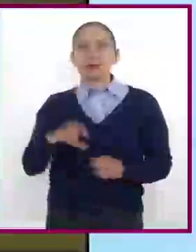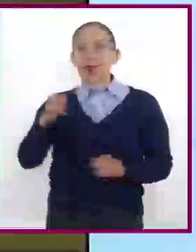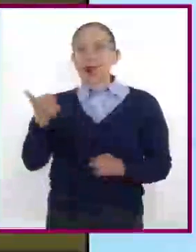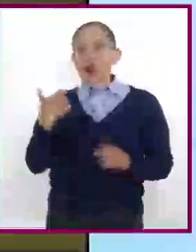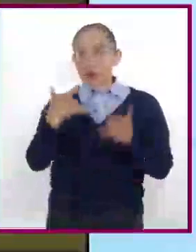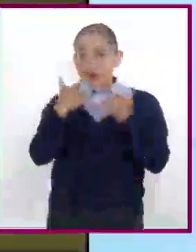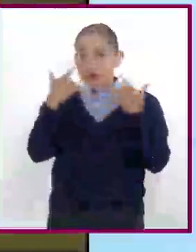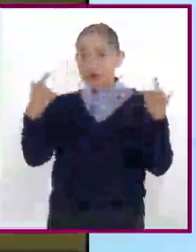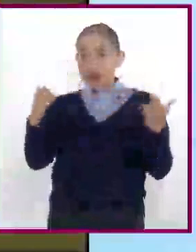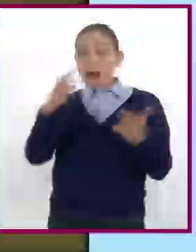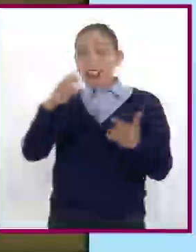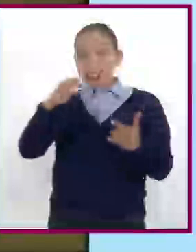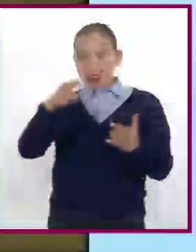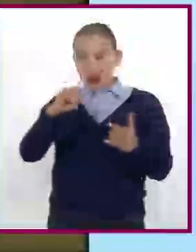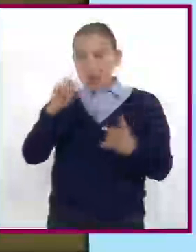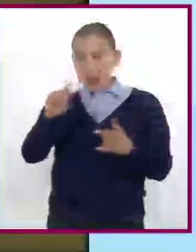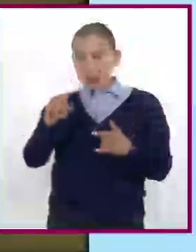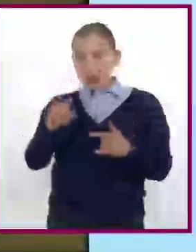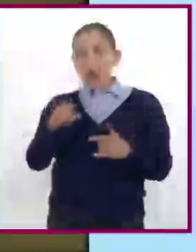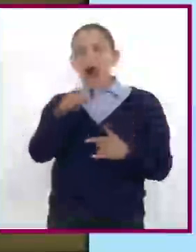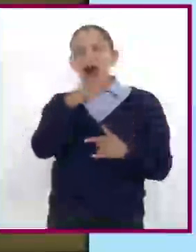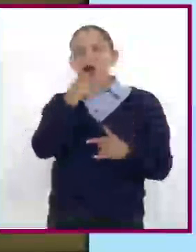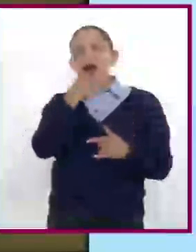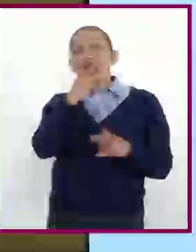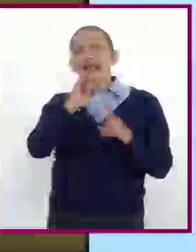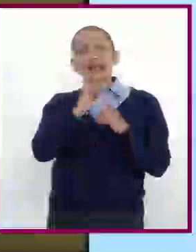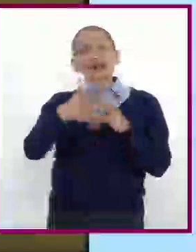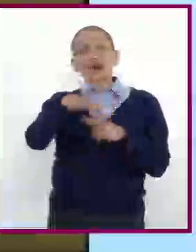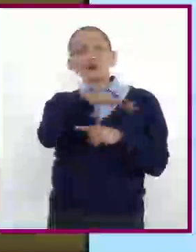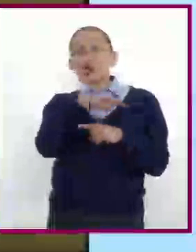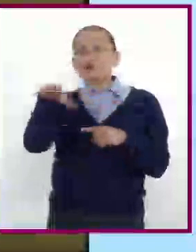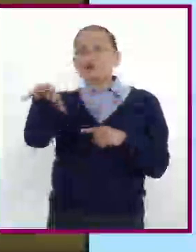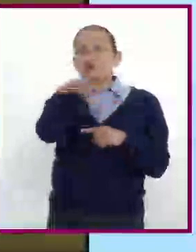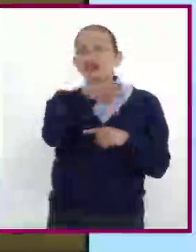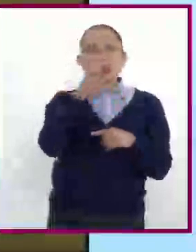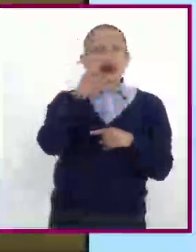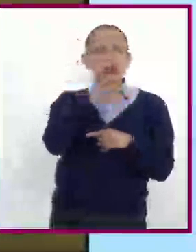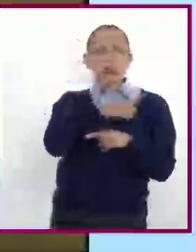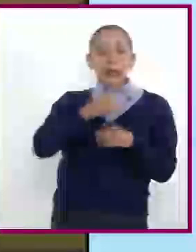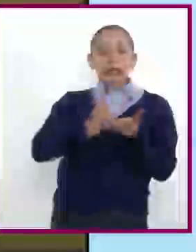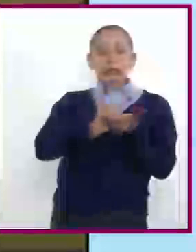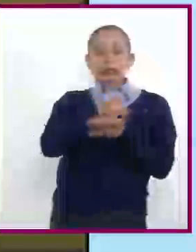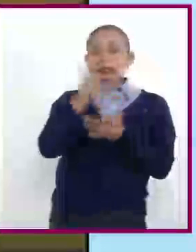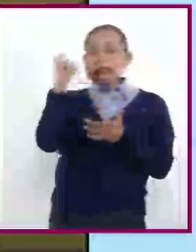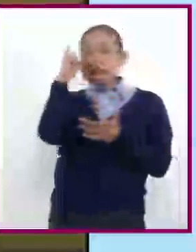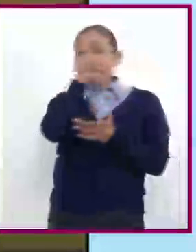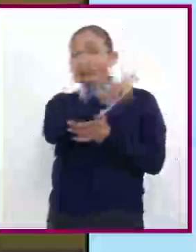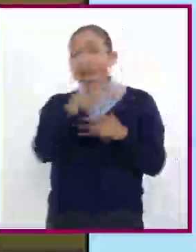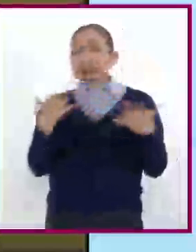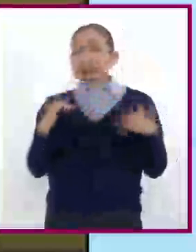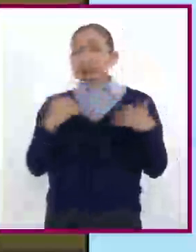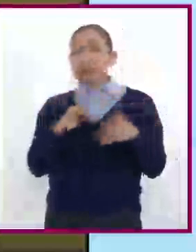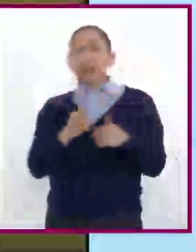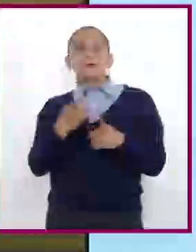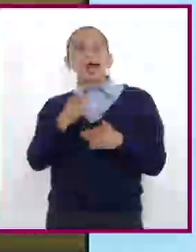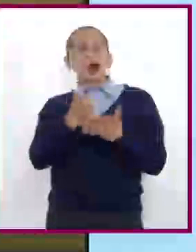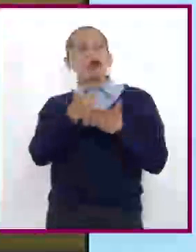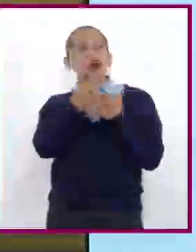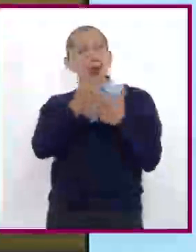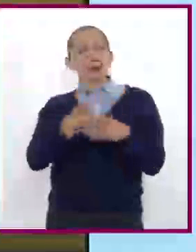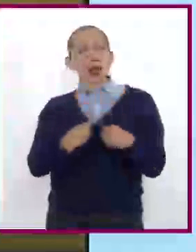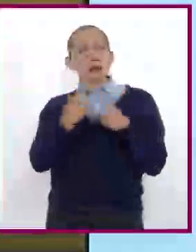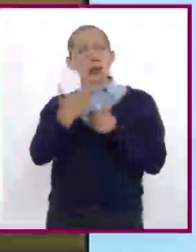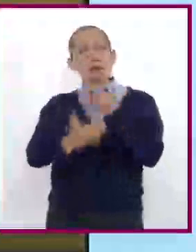Otro cuento de Francisco Rojas González habla de situaciones en donde se deben tomar decisiones difíciles, pero que nos ayudan a